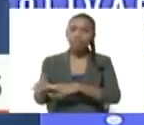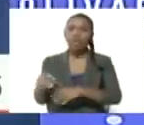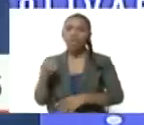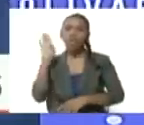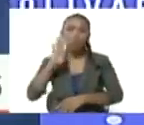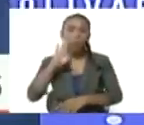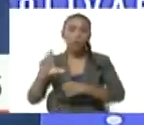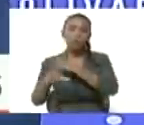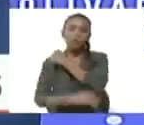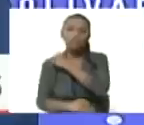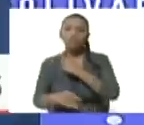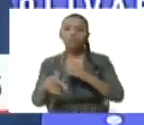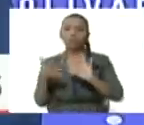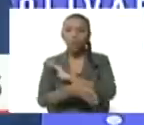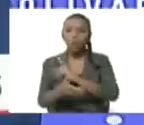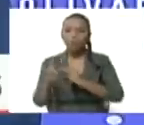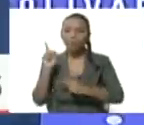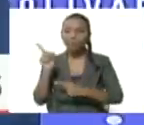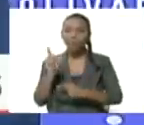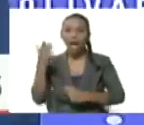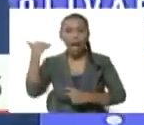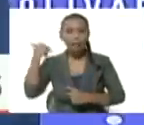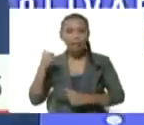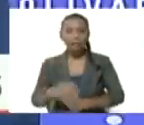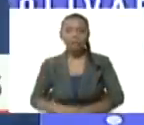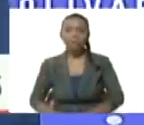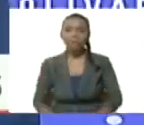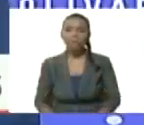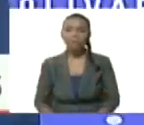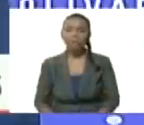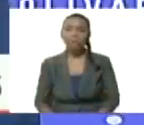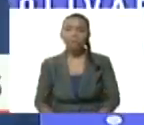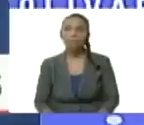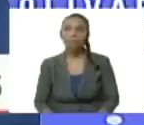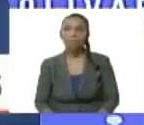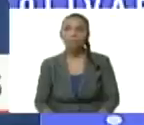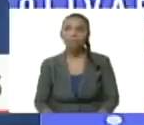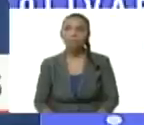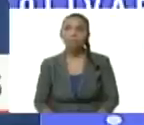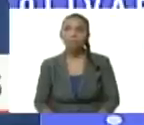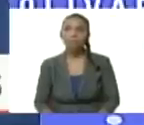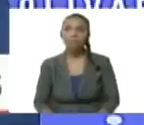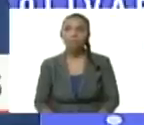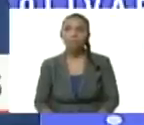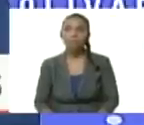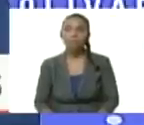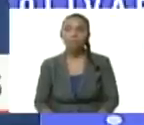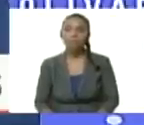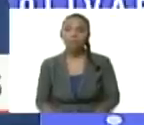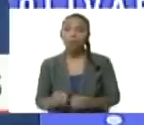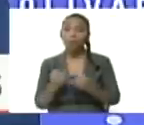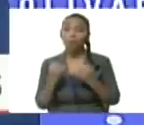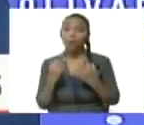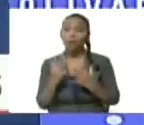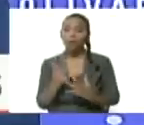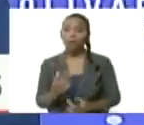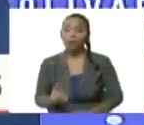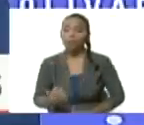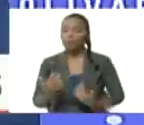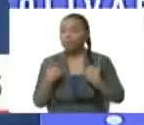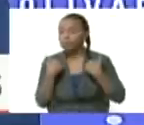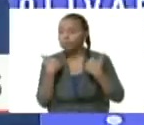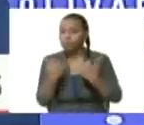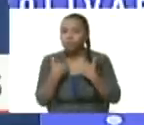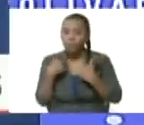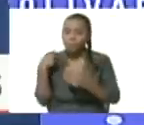corrupción, el bandidaje. cuánto costó al comandante Chávez invertir